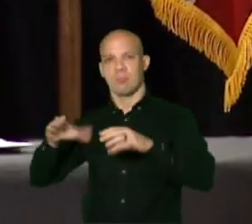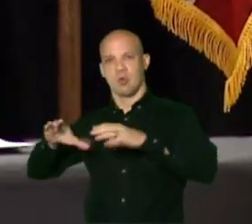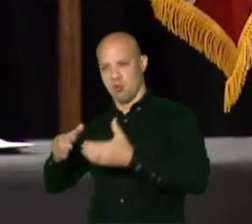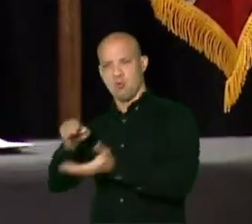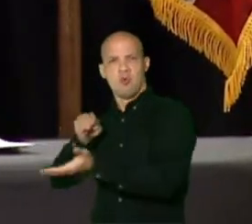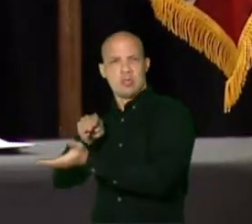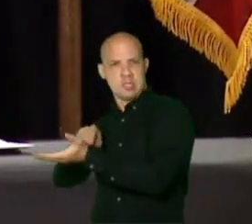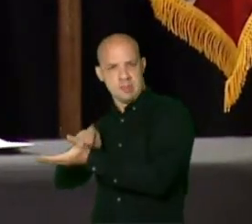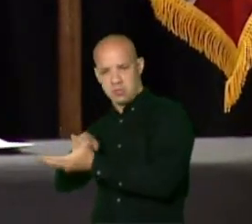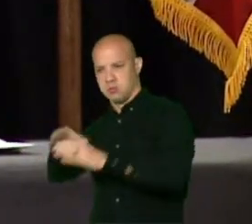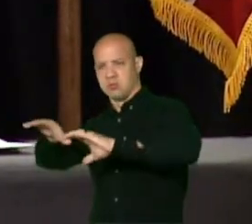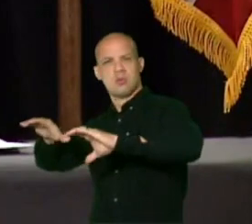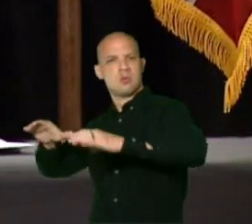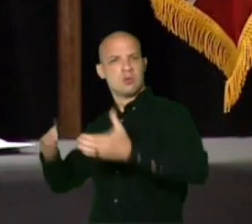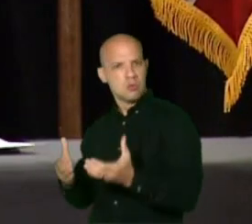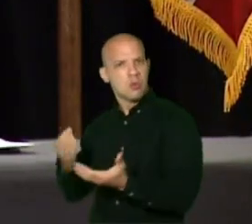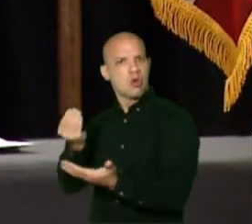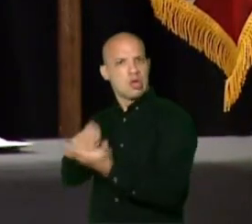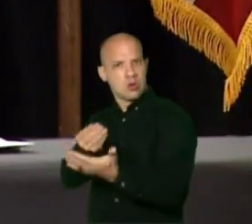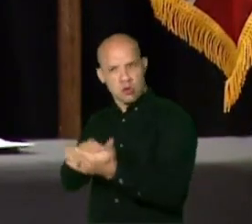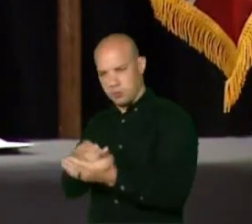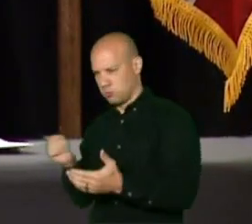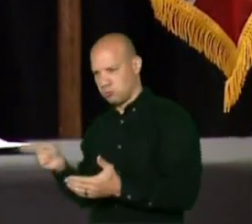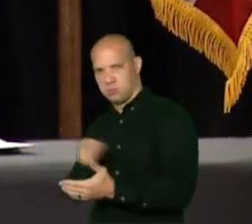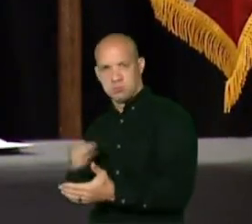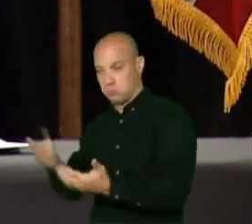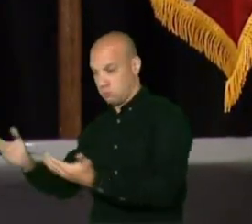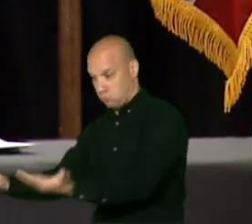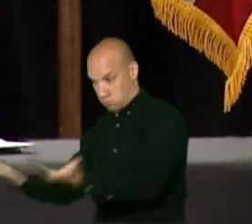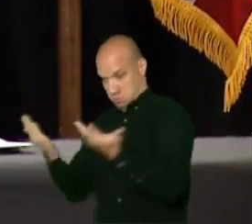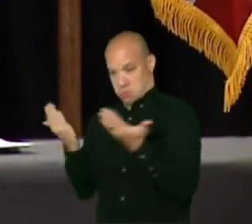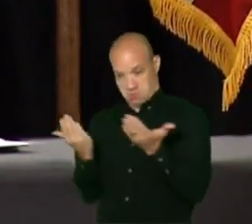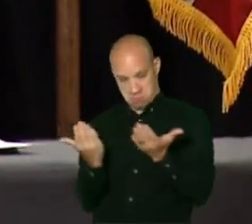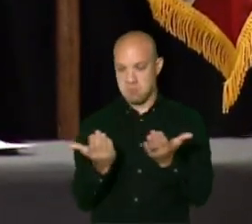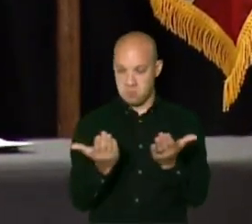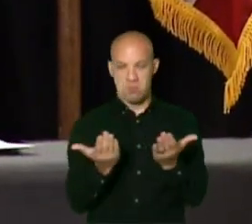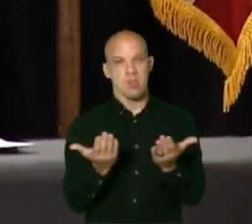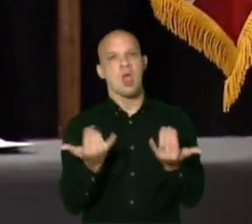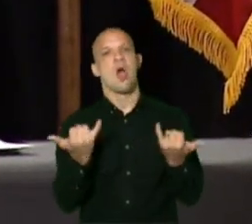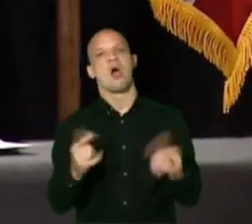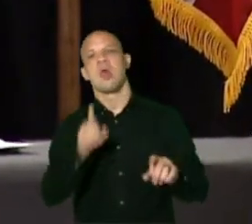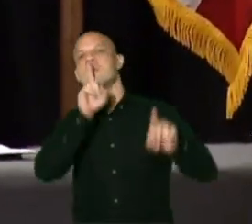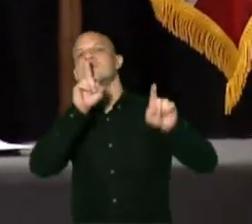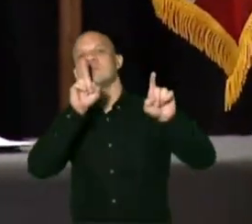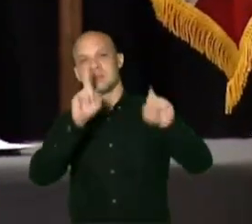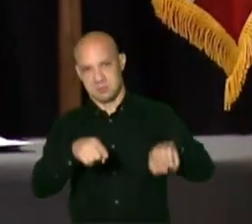Task Force médico como el Task Force económico, es que hoy presentamos la Orden